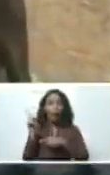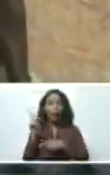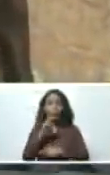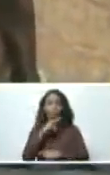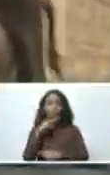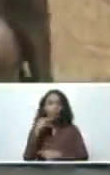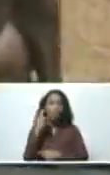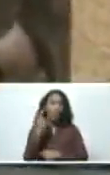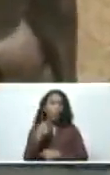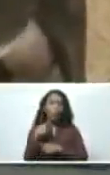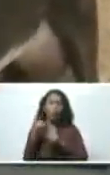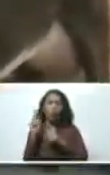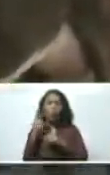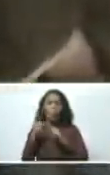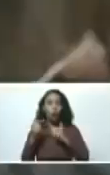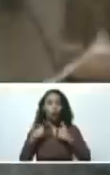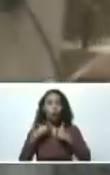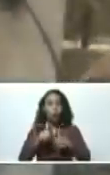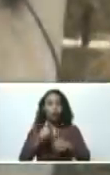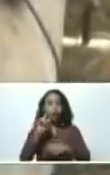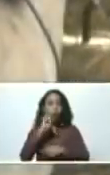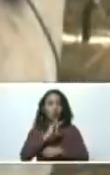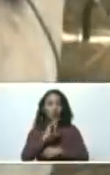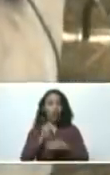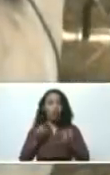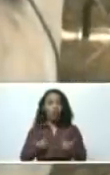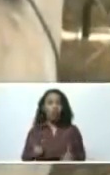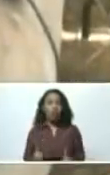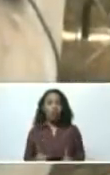exquisitez. Pero yo arranqué el lunes dieta.